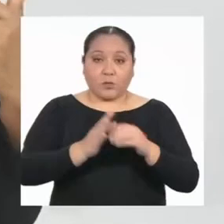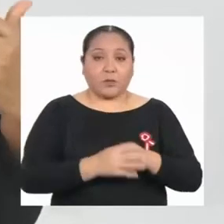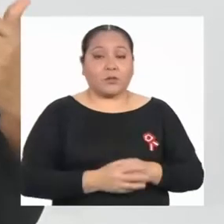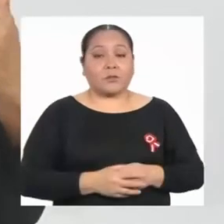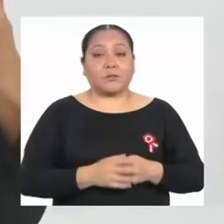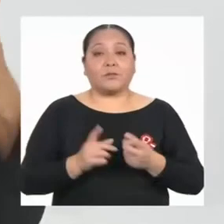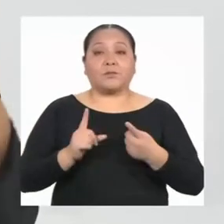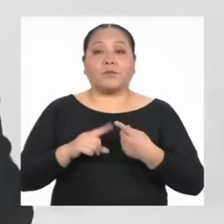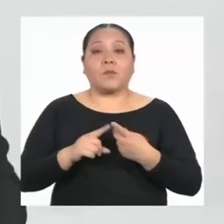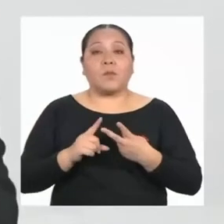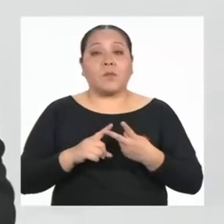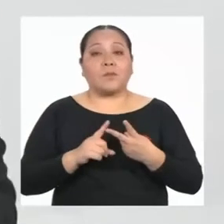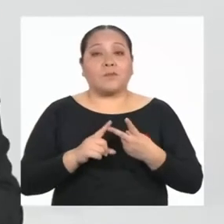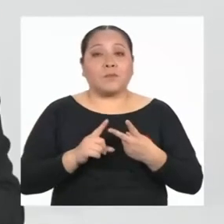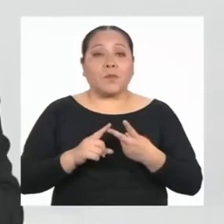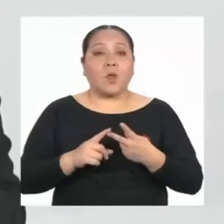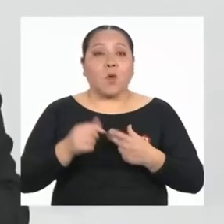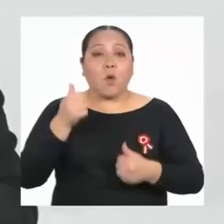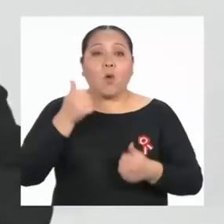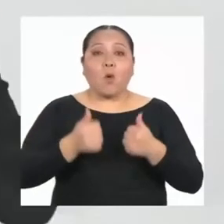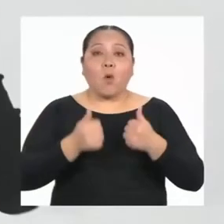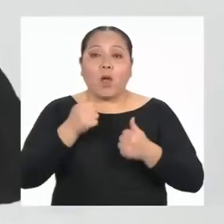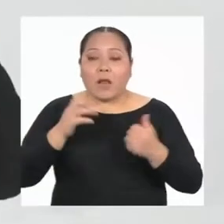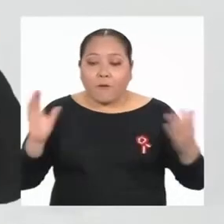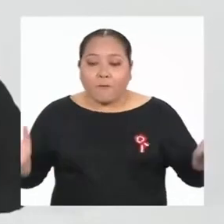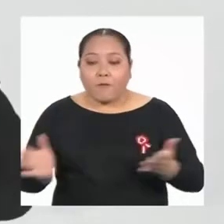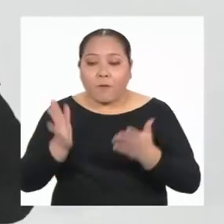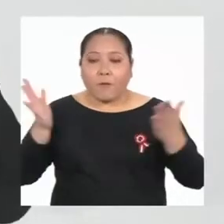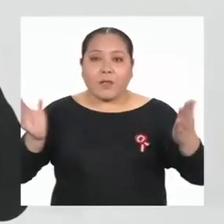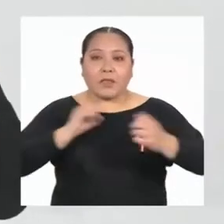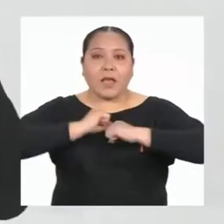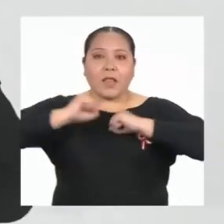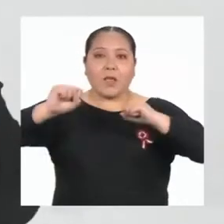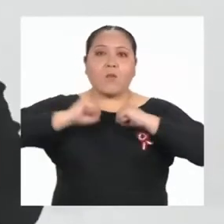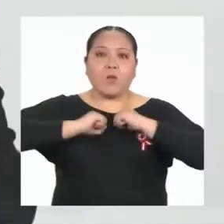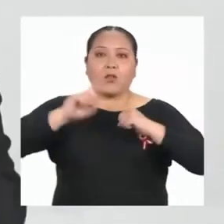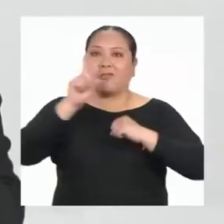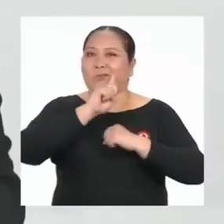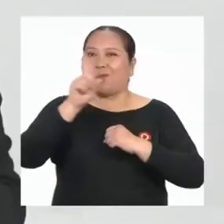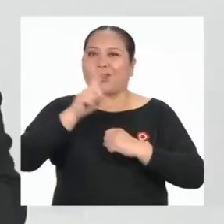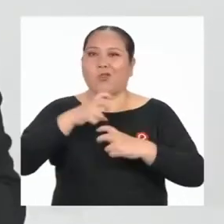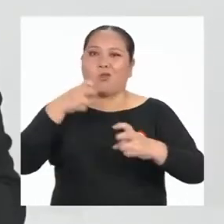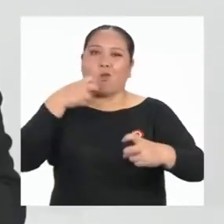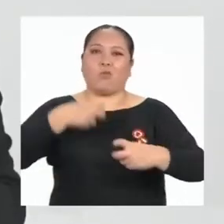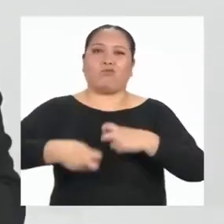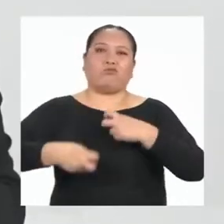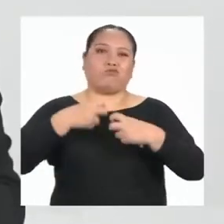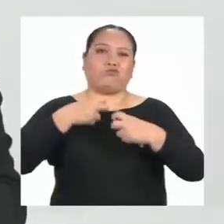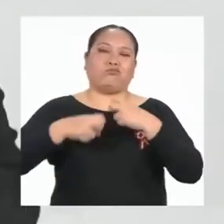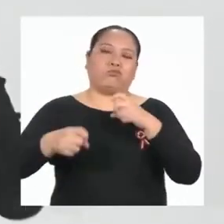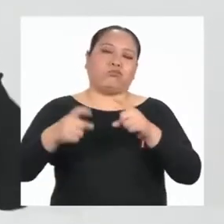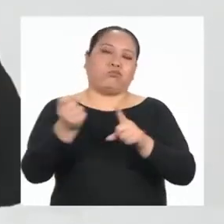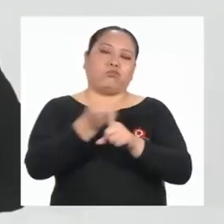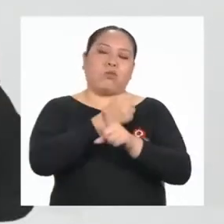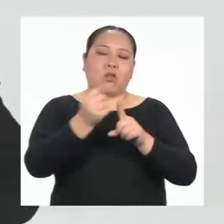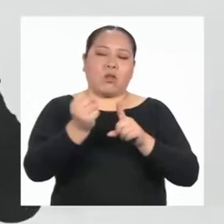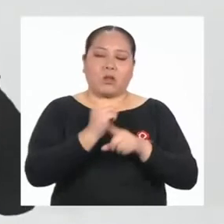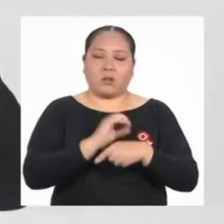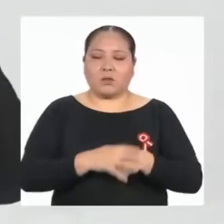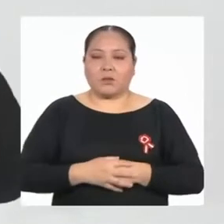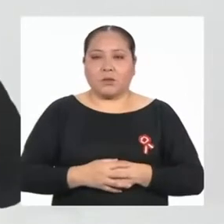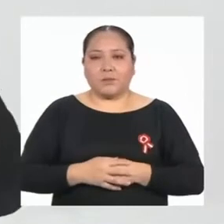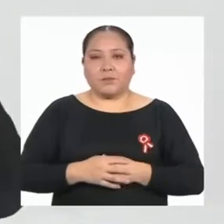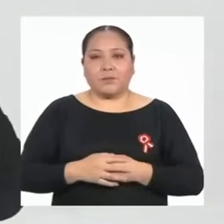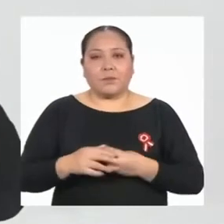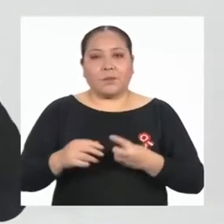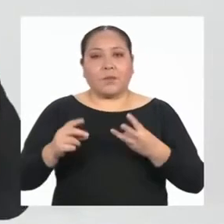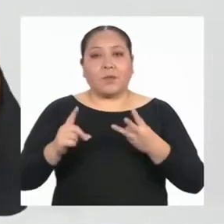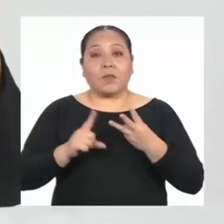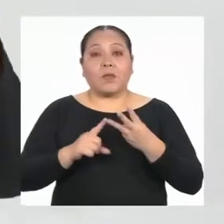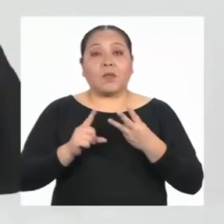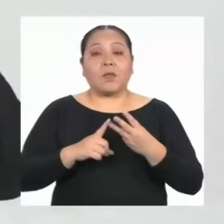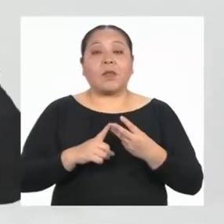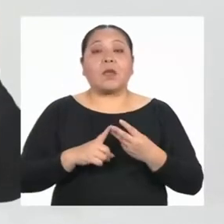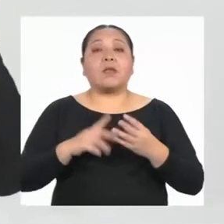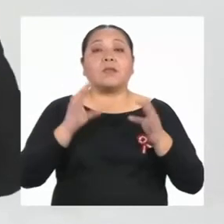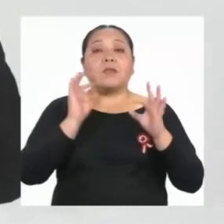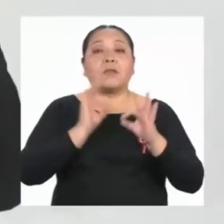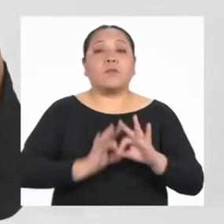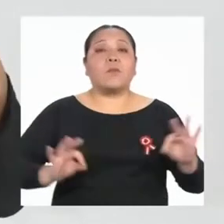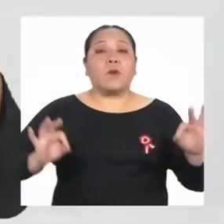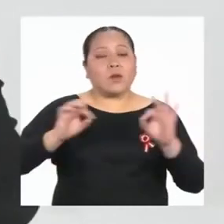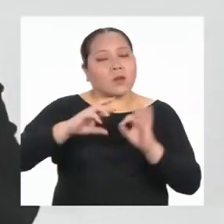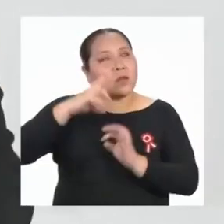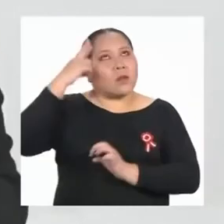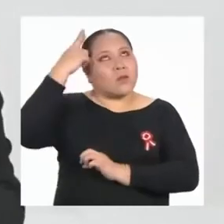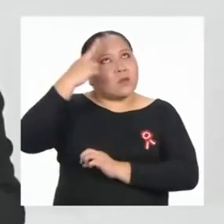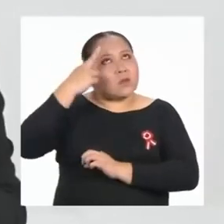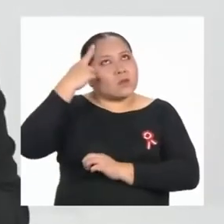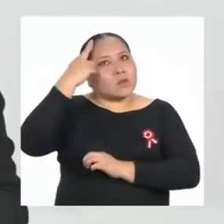¿De qué manera podemos fomentar el deporte sin violencia? Es importante reflexionar acerca